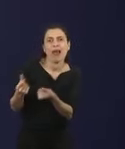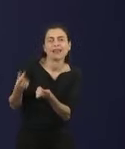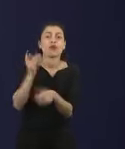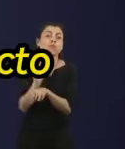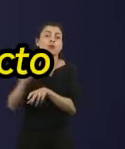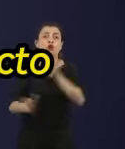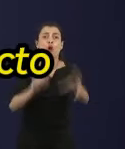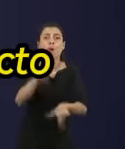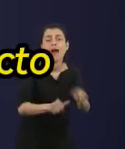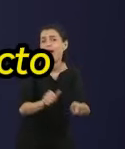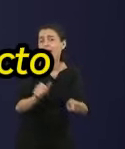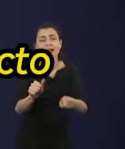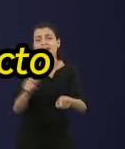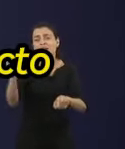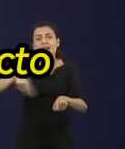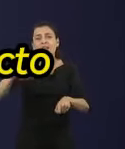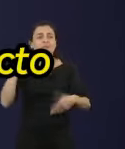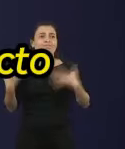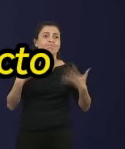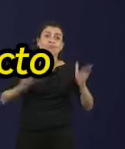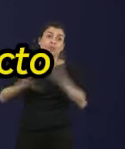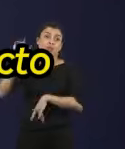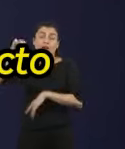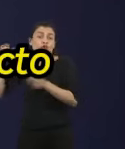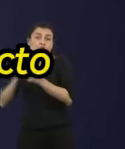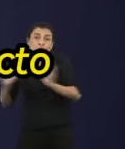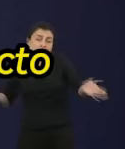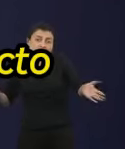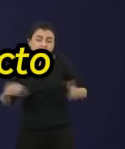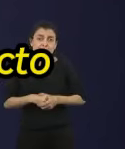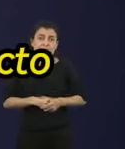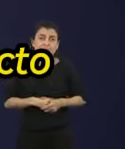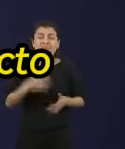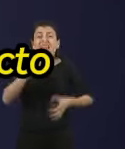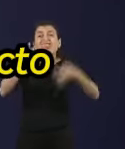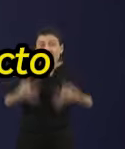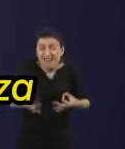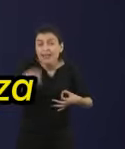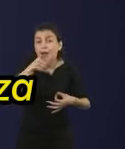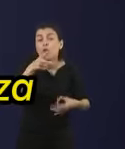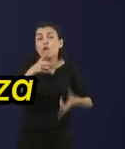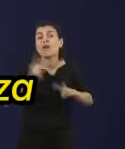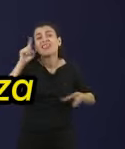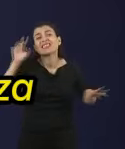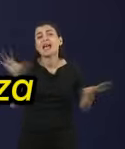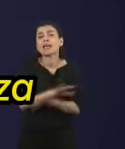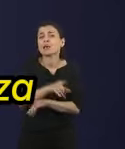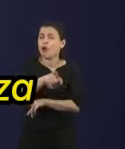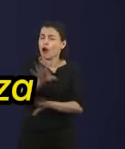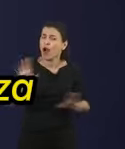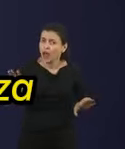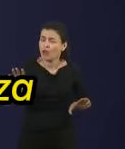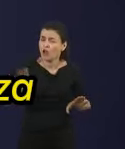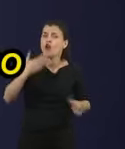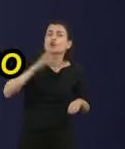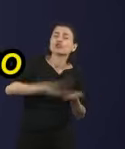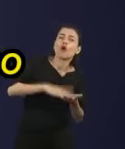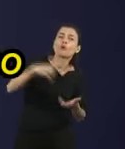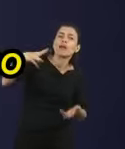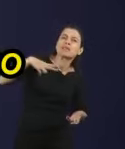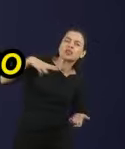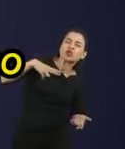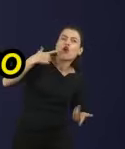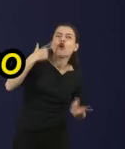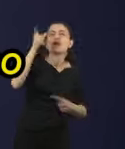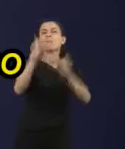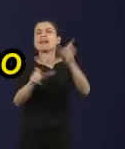eh Así que lo cierto es que es inexacto en principio lo que decís en términos de riqueza y de que el